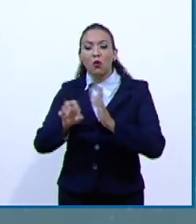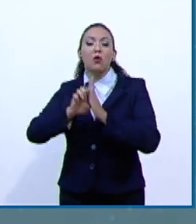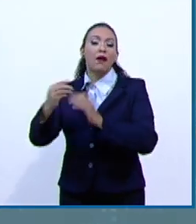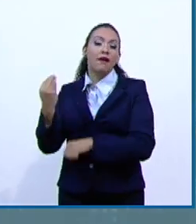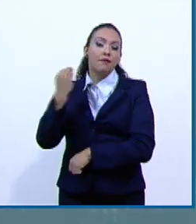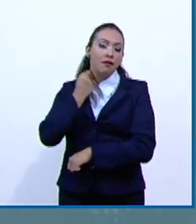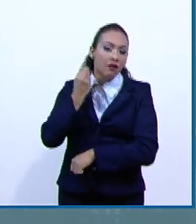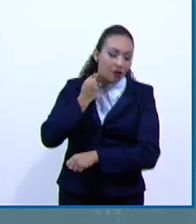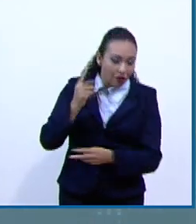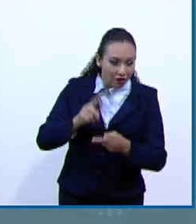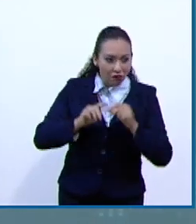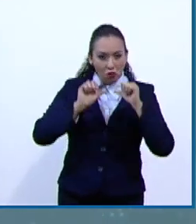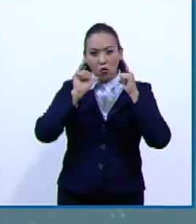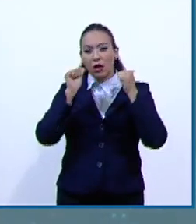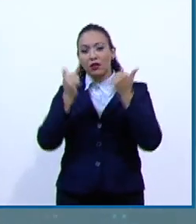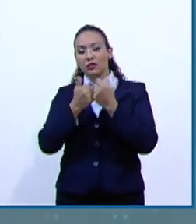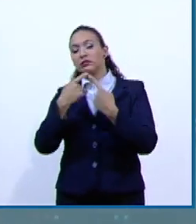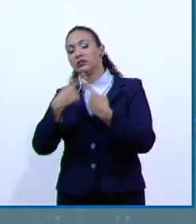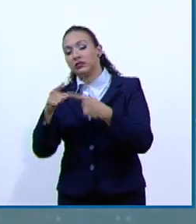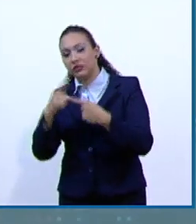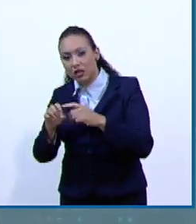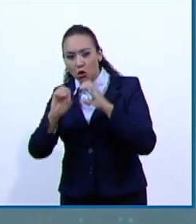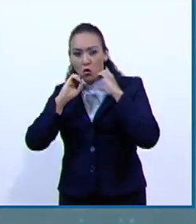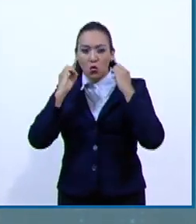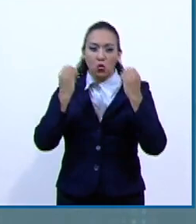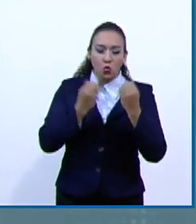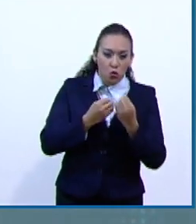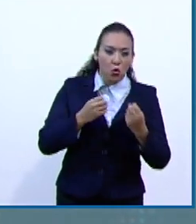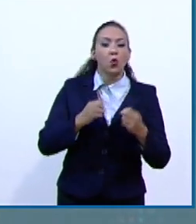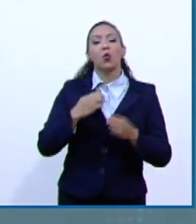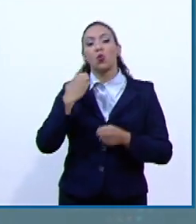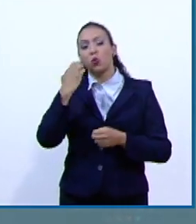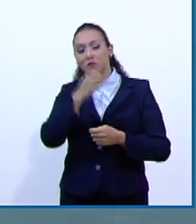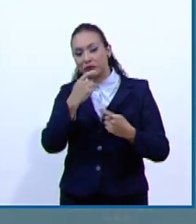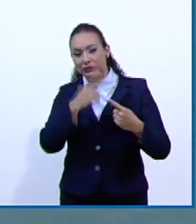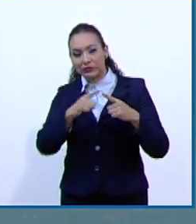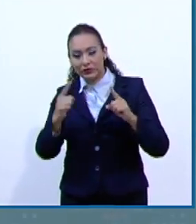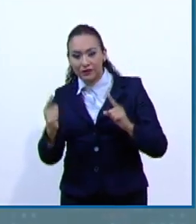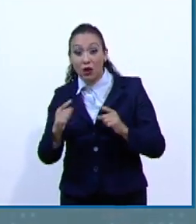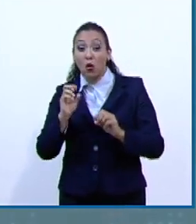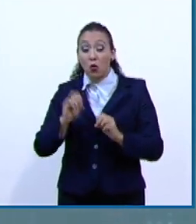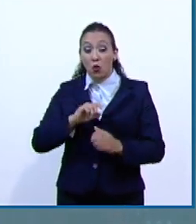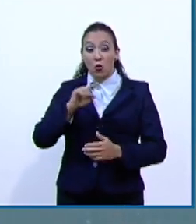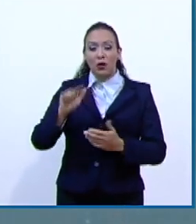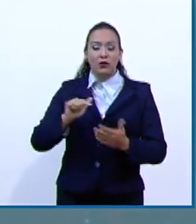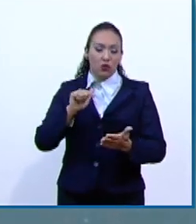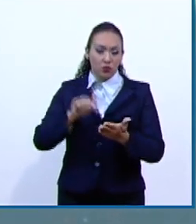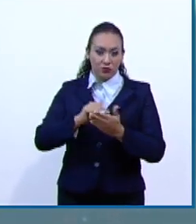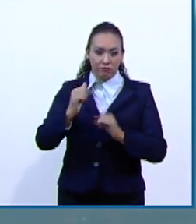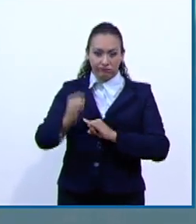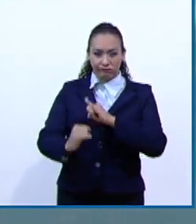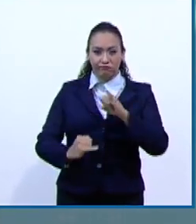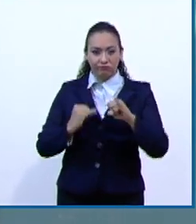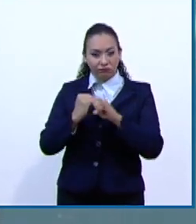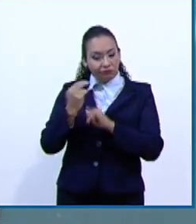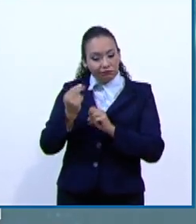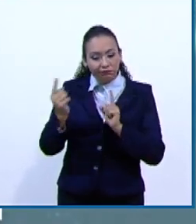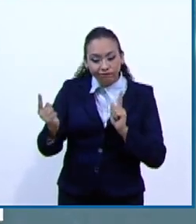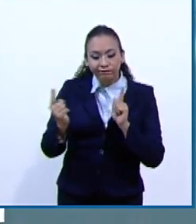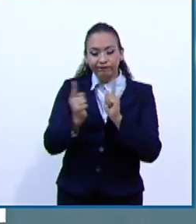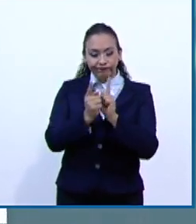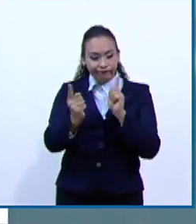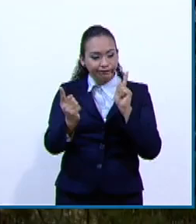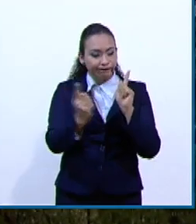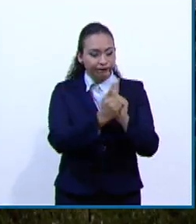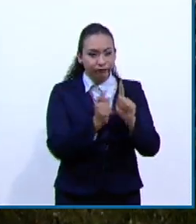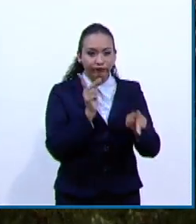abogados, organizaciones de la sociedad civil, académicos y organismos internacionales, así como cuidar que los perfiles sean independientes